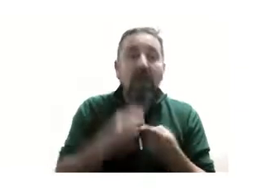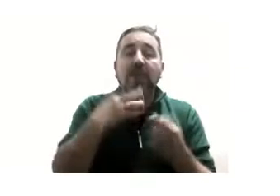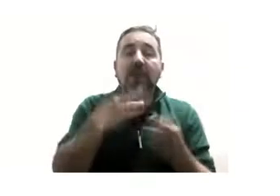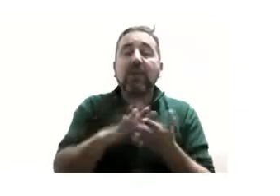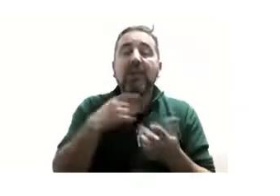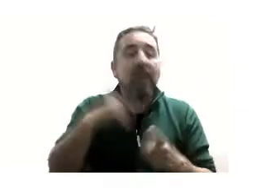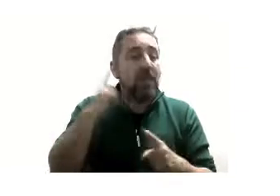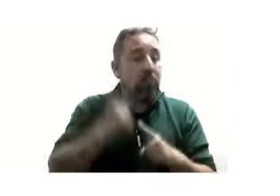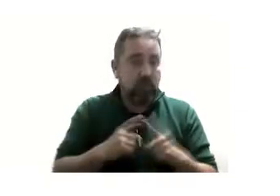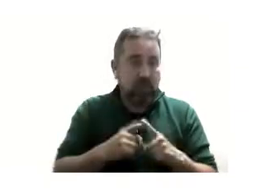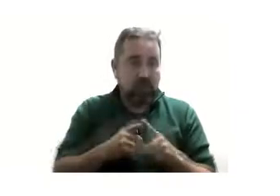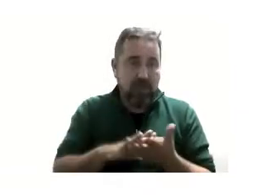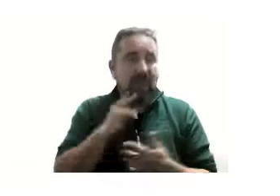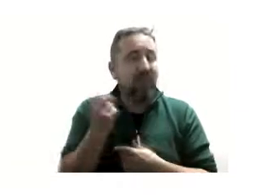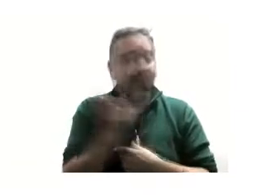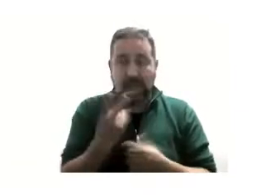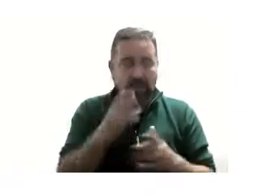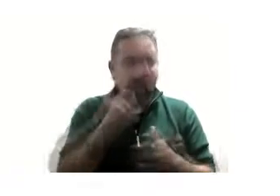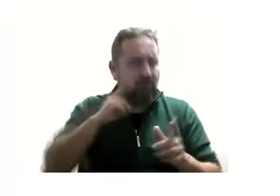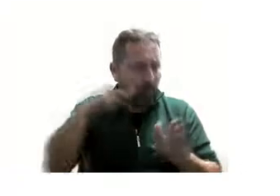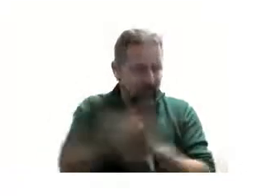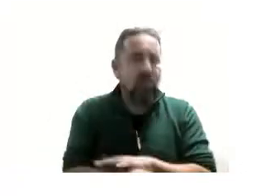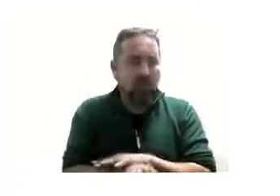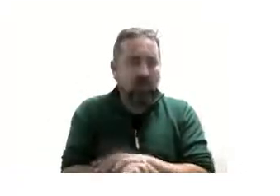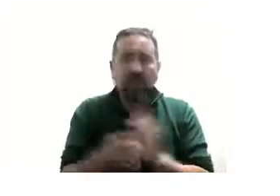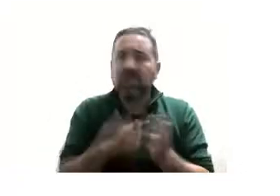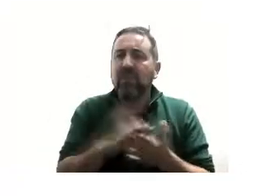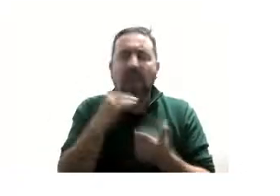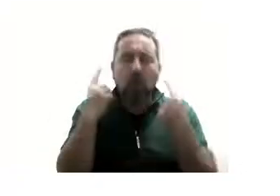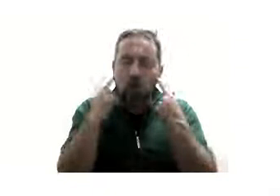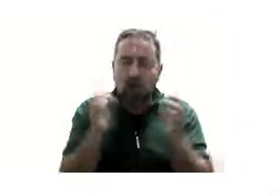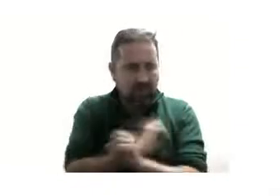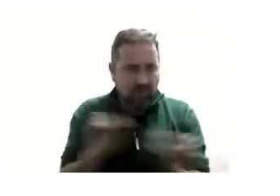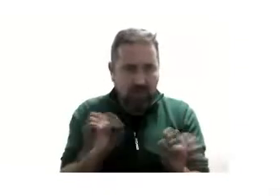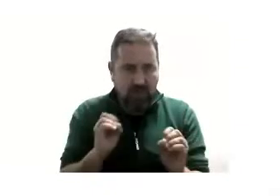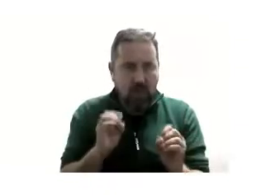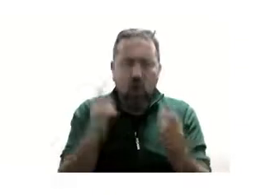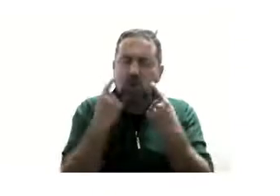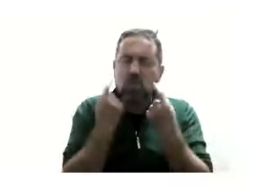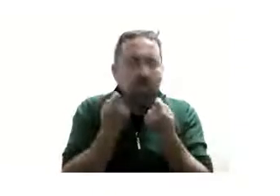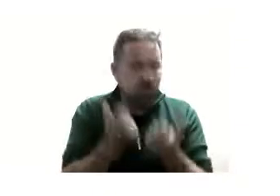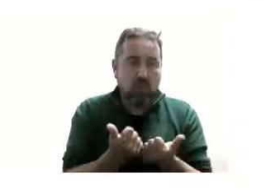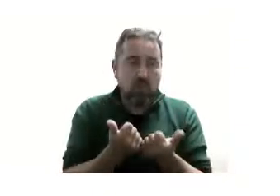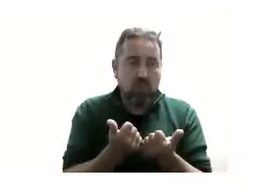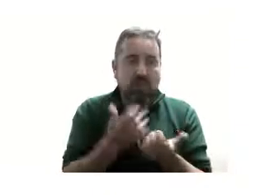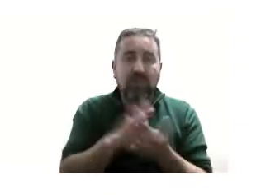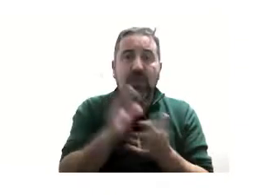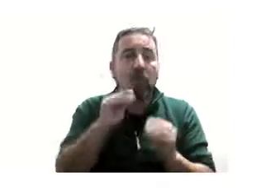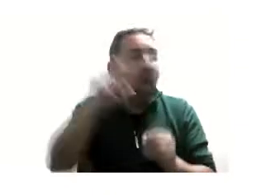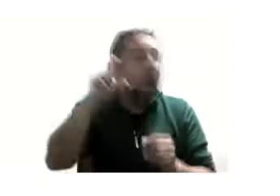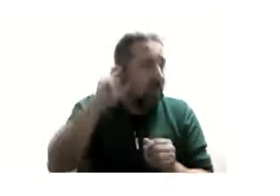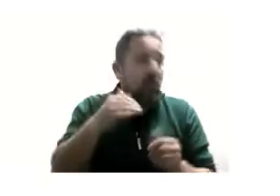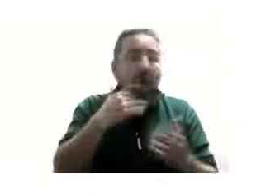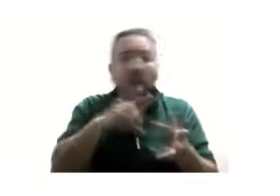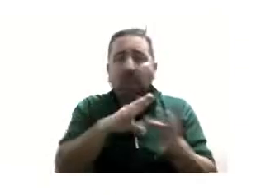una hipoacusia bilateral severa o profunda, es decir, alguien que no oye prácticamente nada, oye muy poco, ya no le valen unos audífonos bien